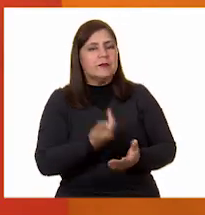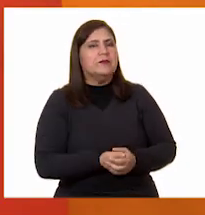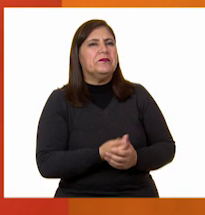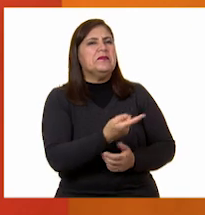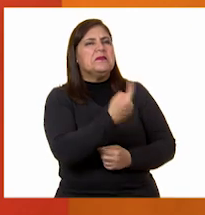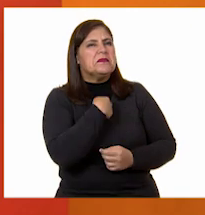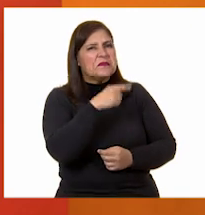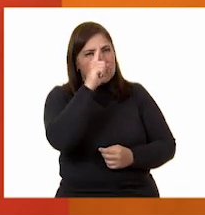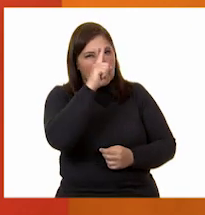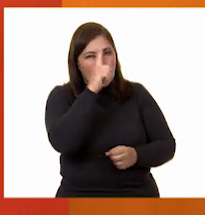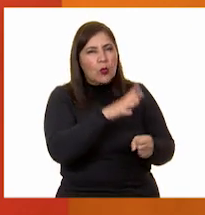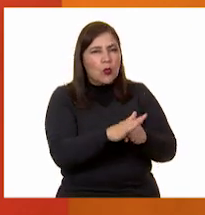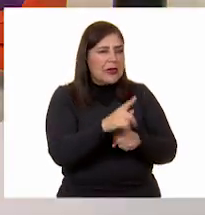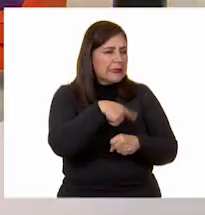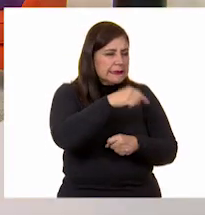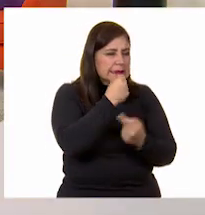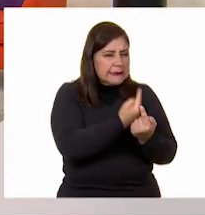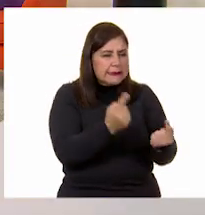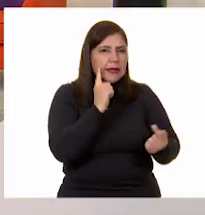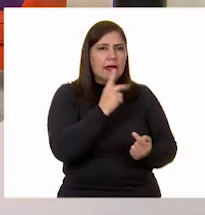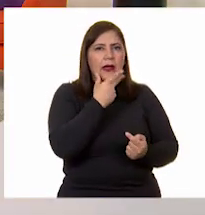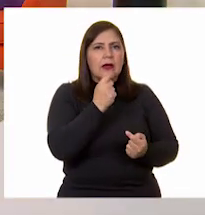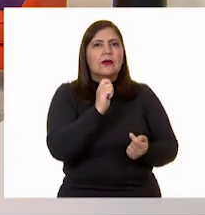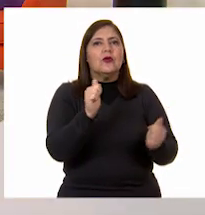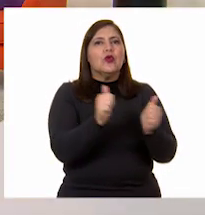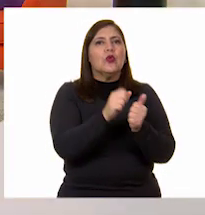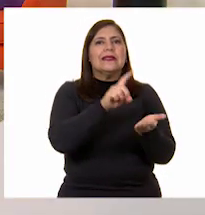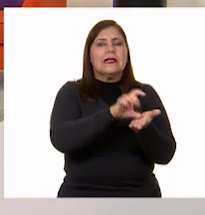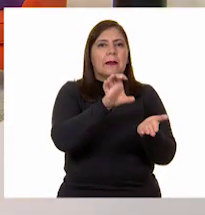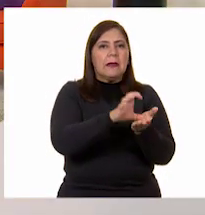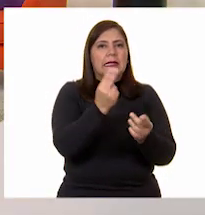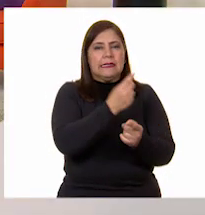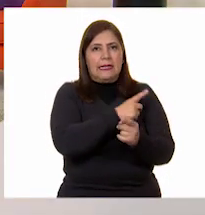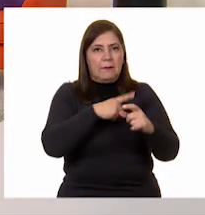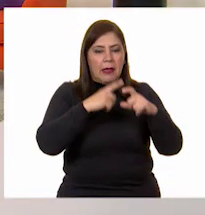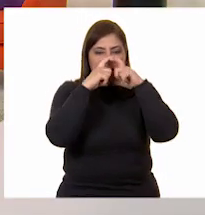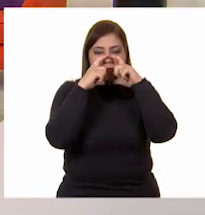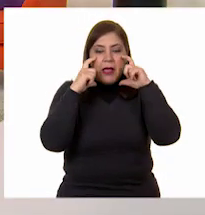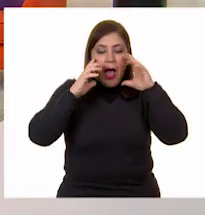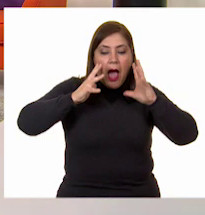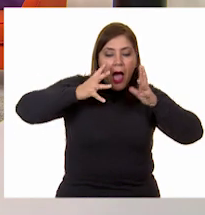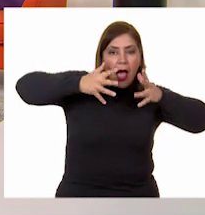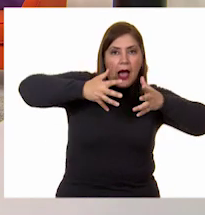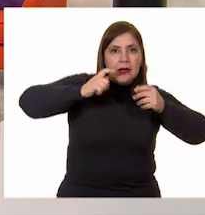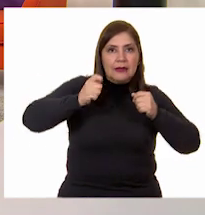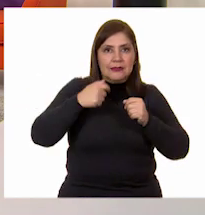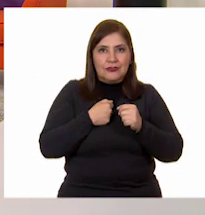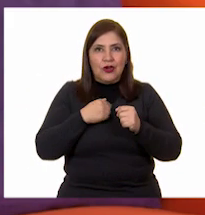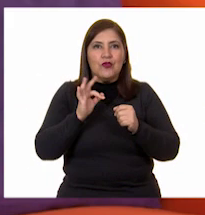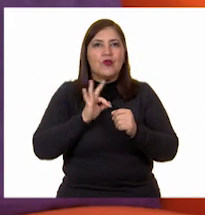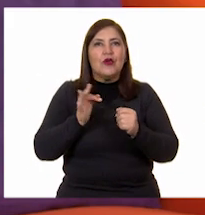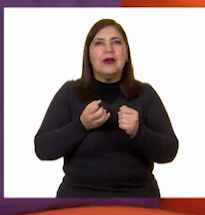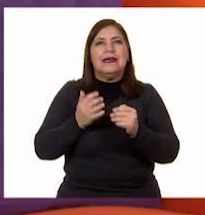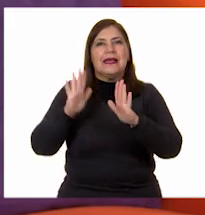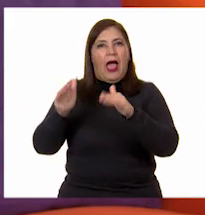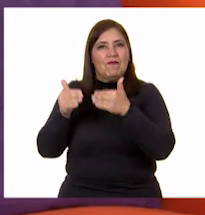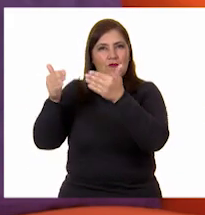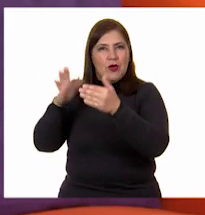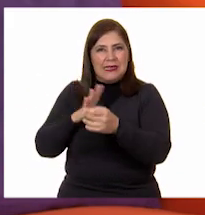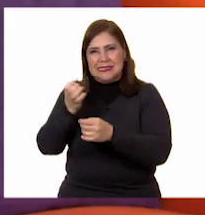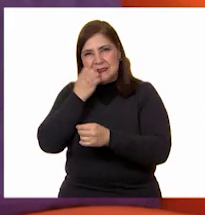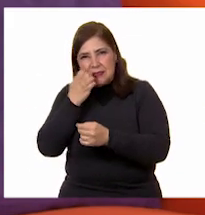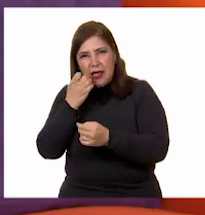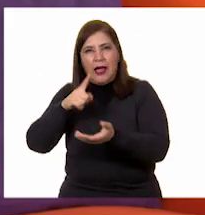podemos habituar a las y los niños con discapacidad para que mantengan el cubrebocas puesto mientras están fuera?